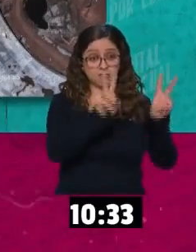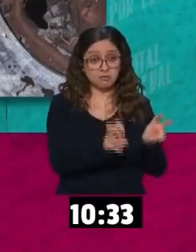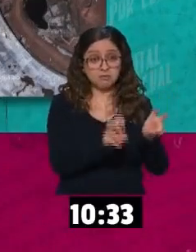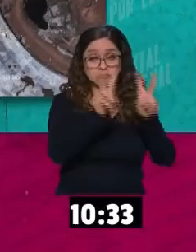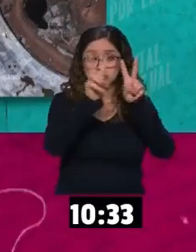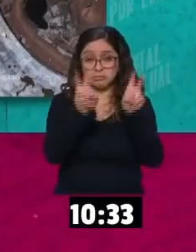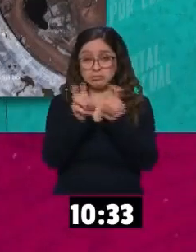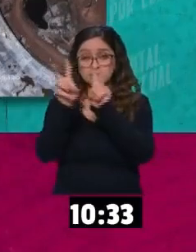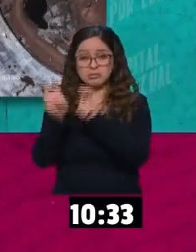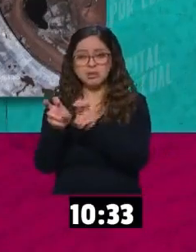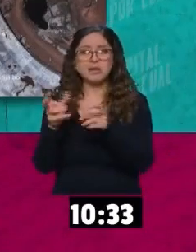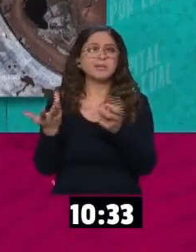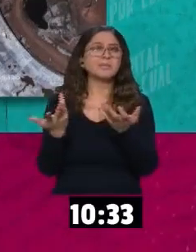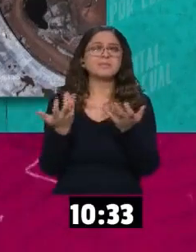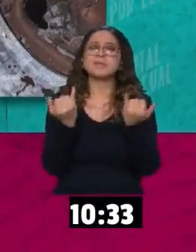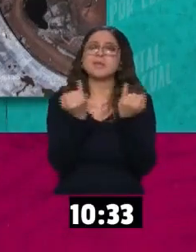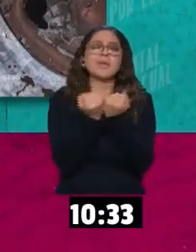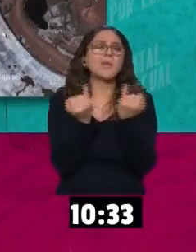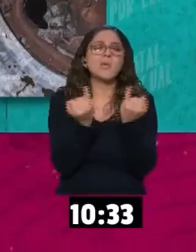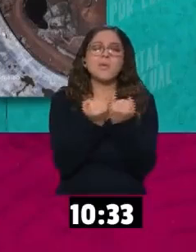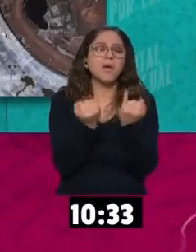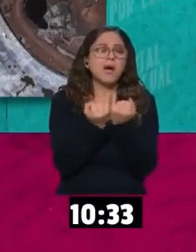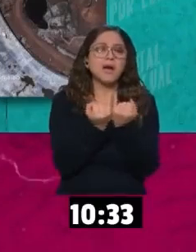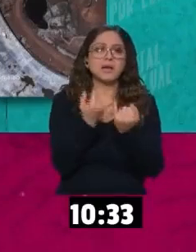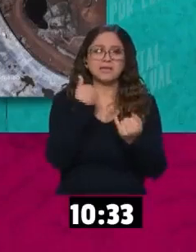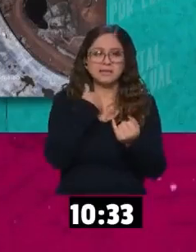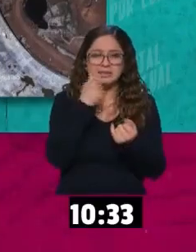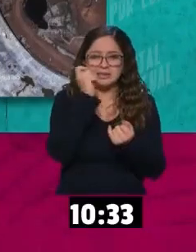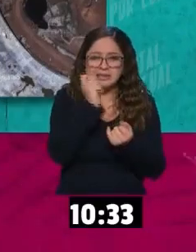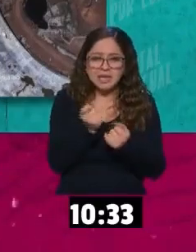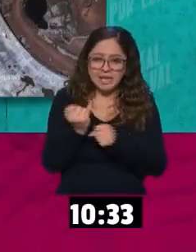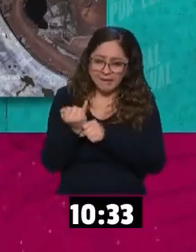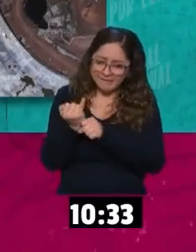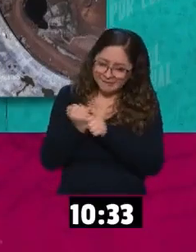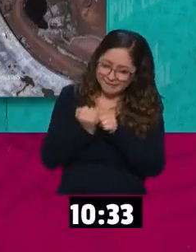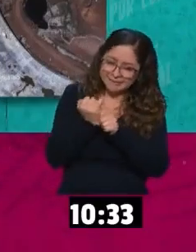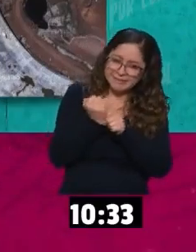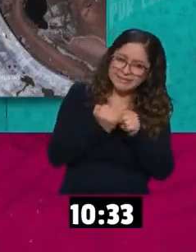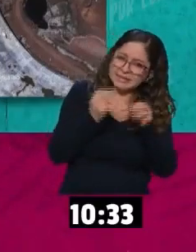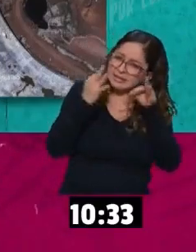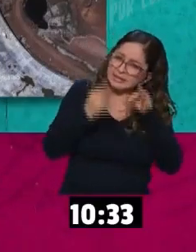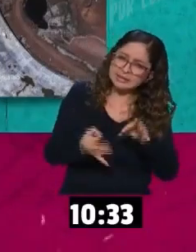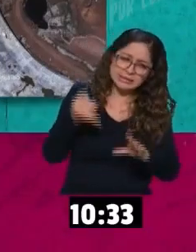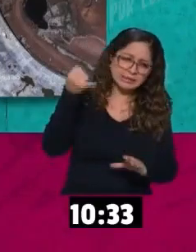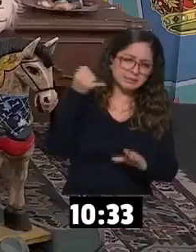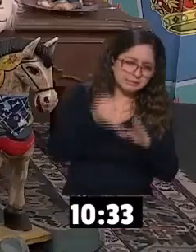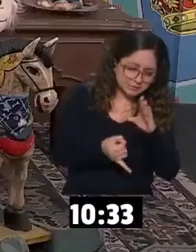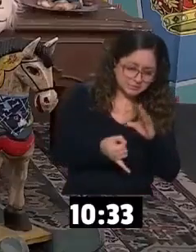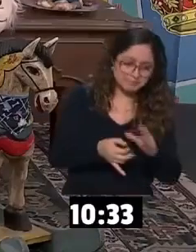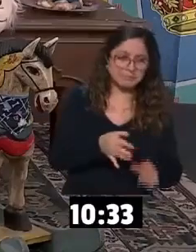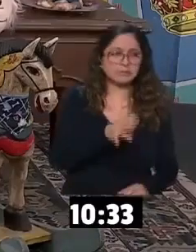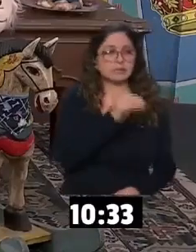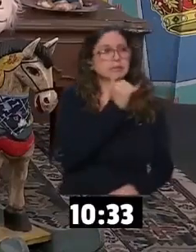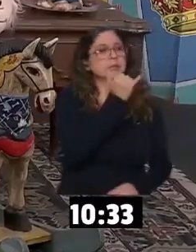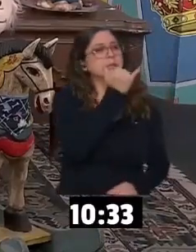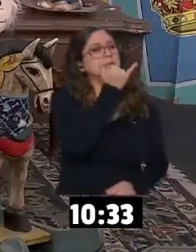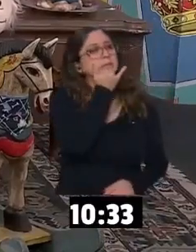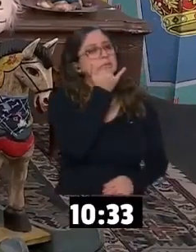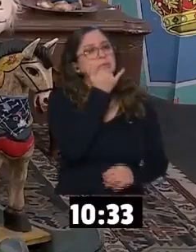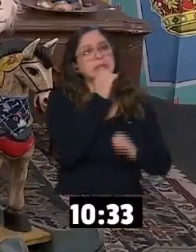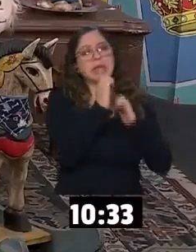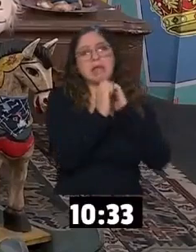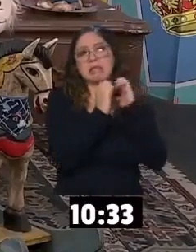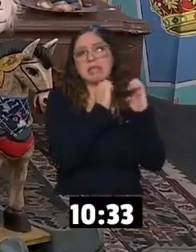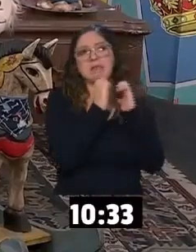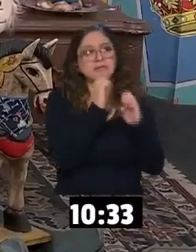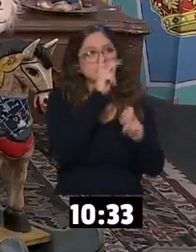incluso lo que yo llamo las entrañas mismas de la Eso. decisión. Oiga, ingeniero, y antes de que me vayan a cortar, ay, porque el tiempo aquí en la